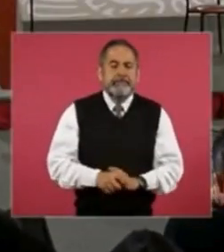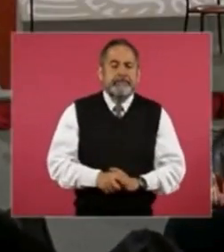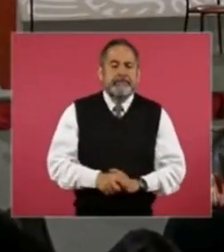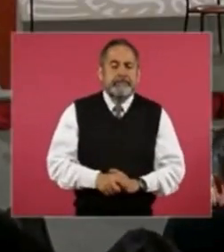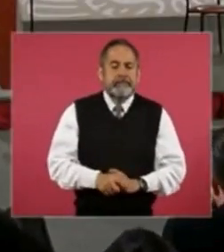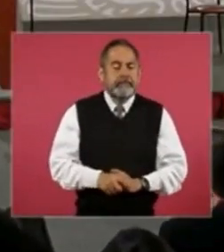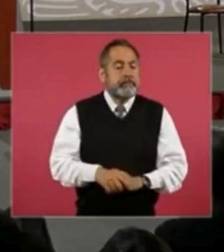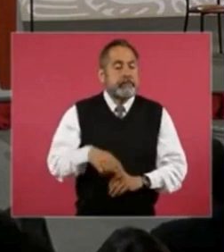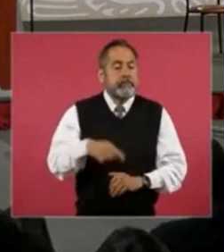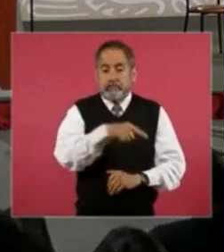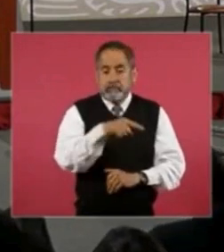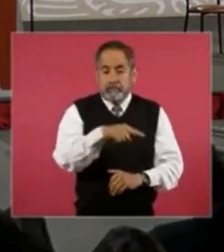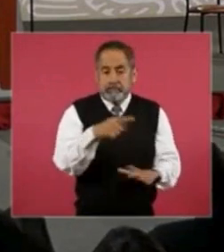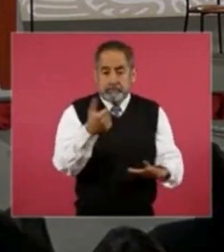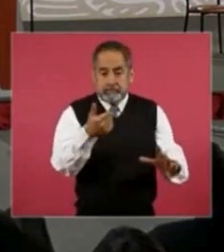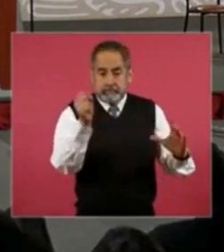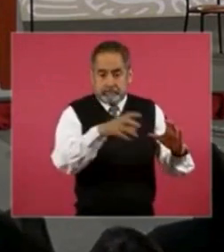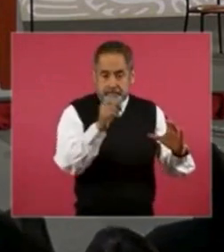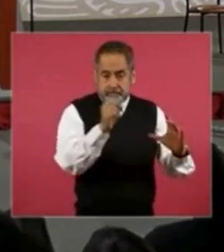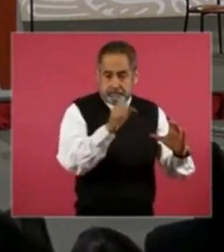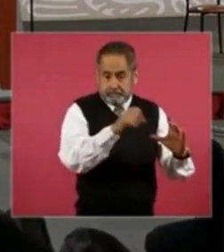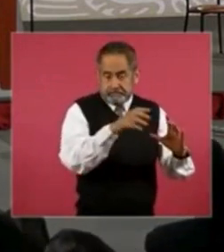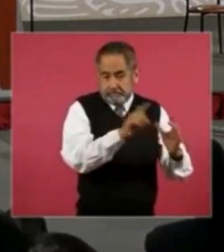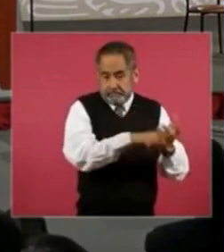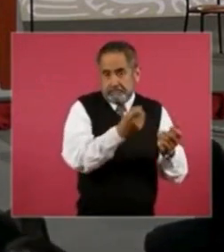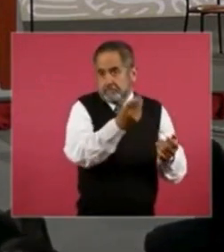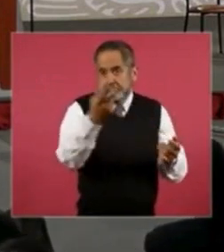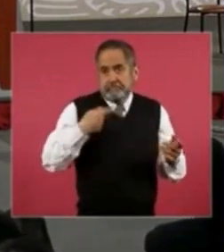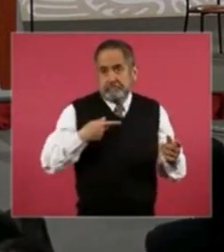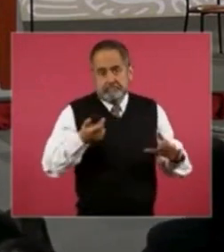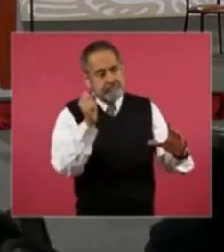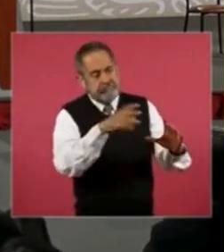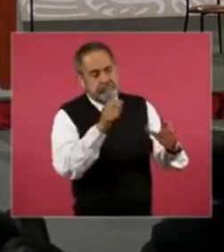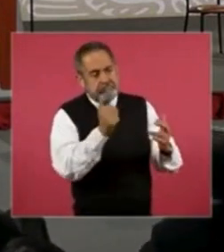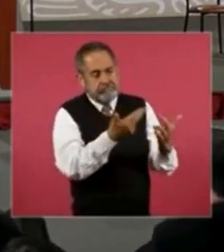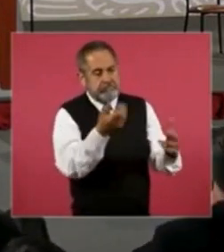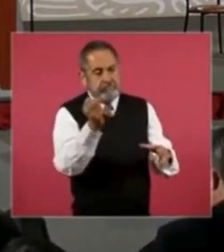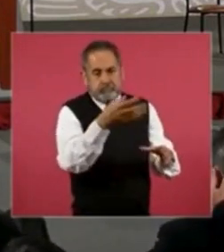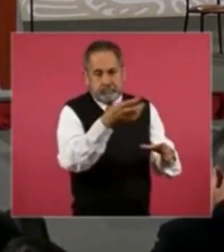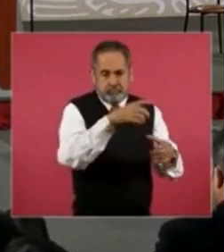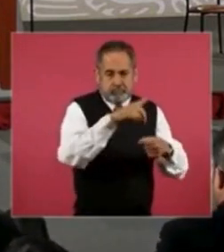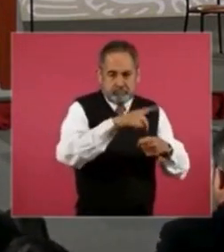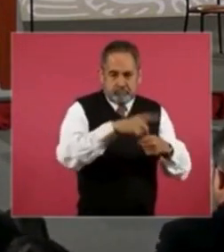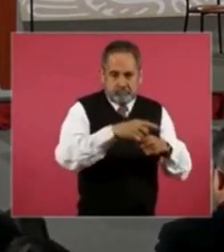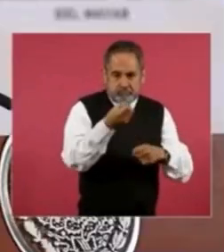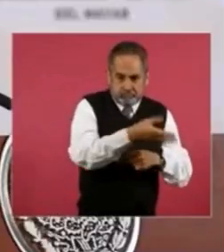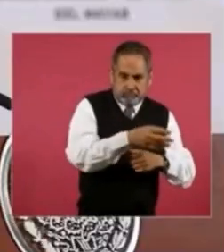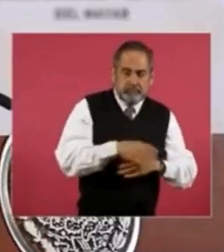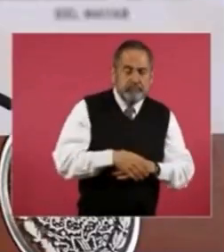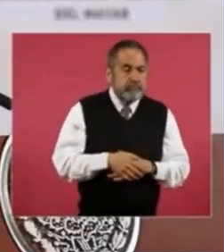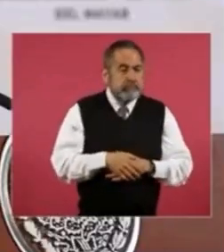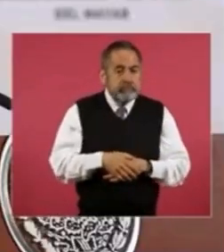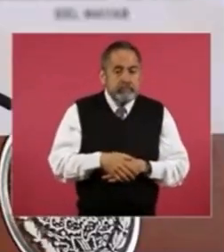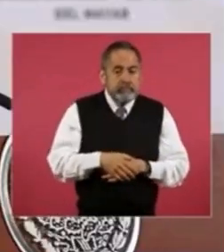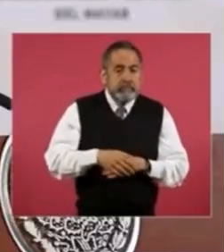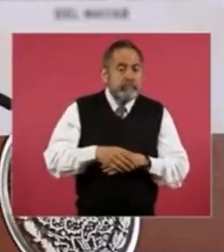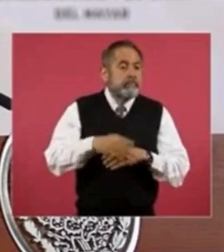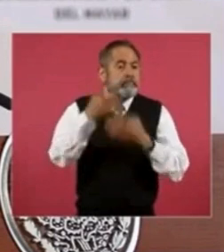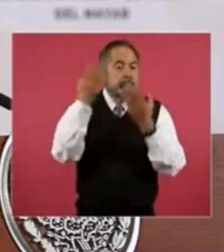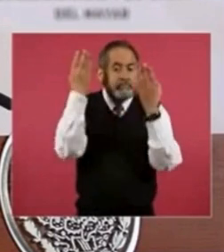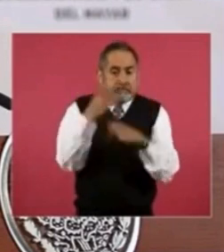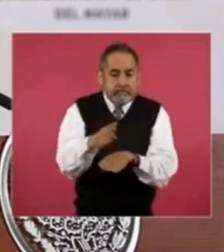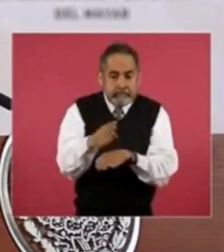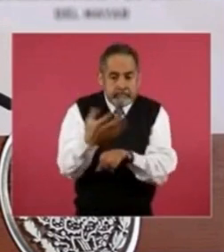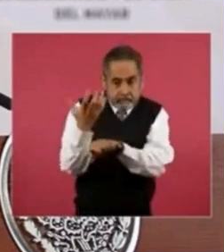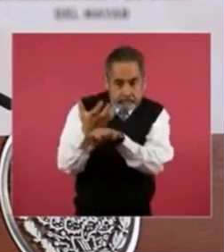El presidente ha solicitado a la procuradora fiscal en colaboración con el servicio de administración tributaria esat que revise